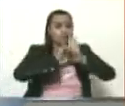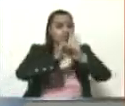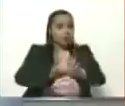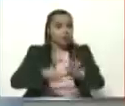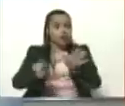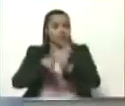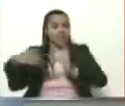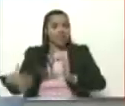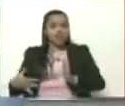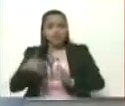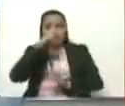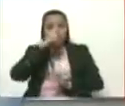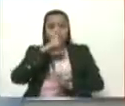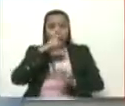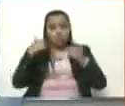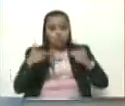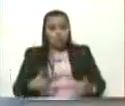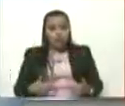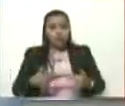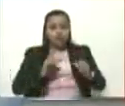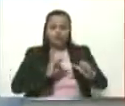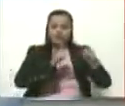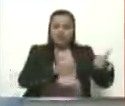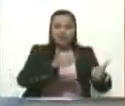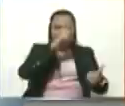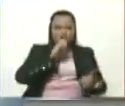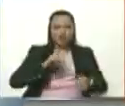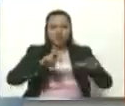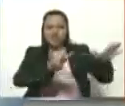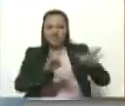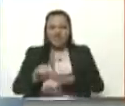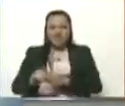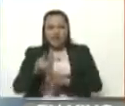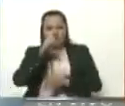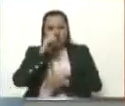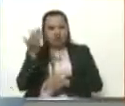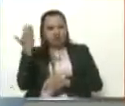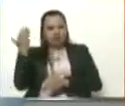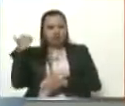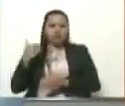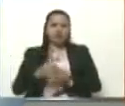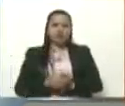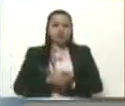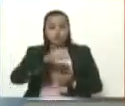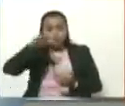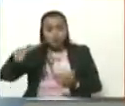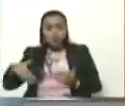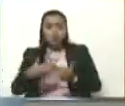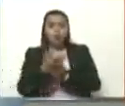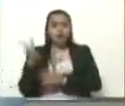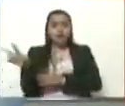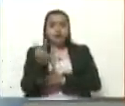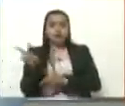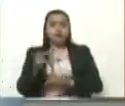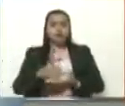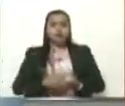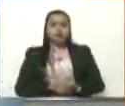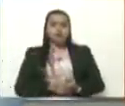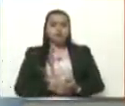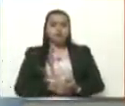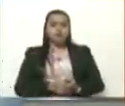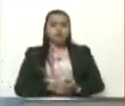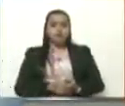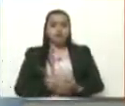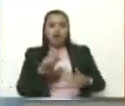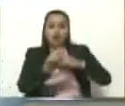años de lucha estudiantil en los años 70 del siglo pasado y para toda venezuela en base a lo que